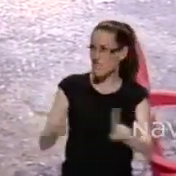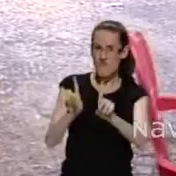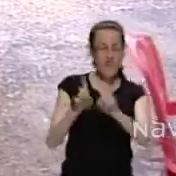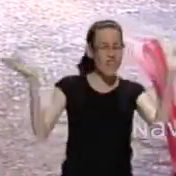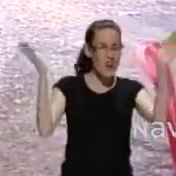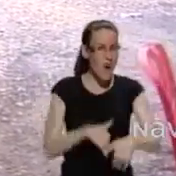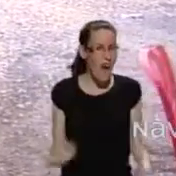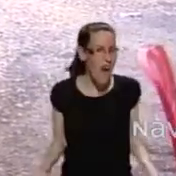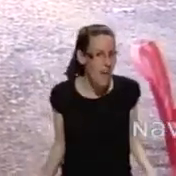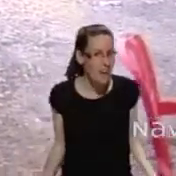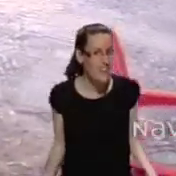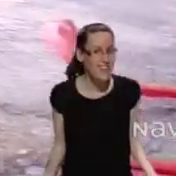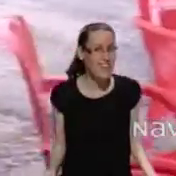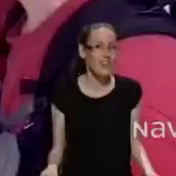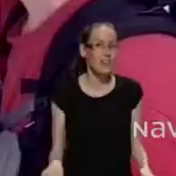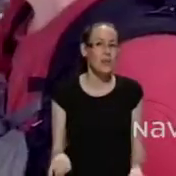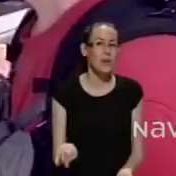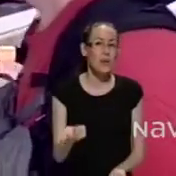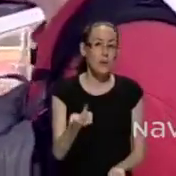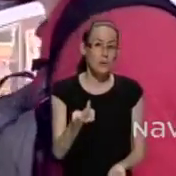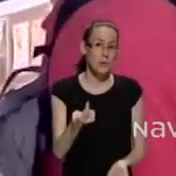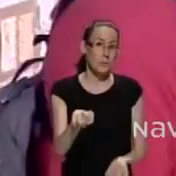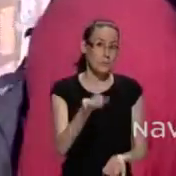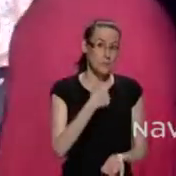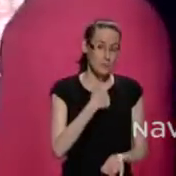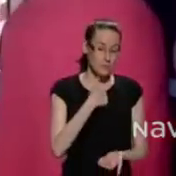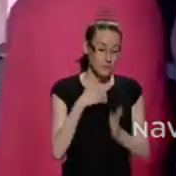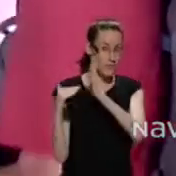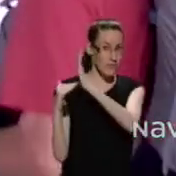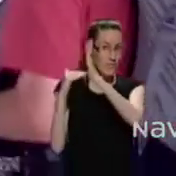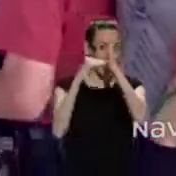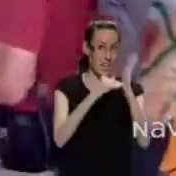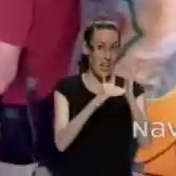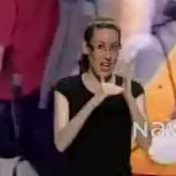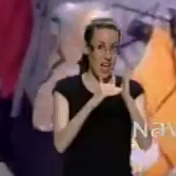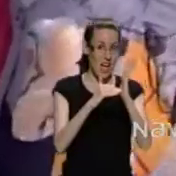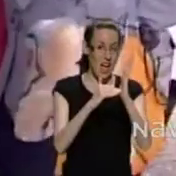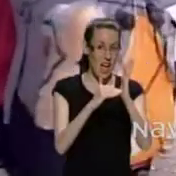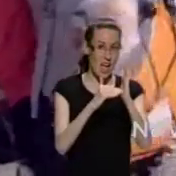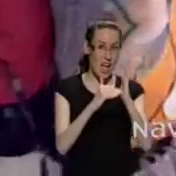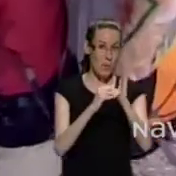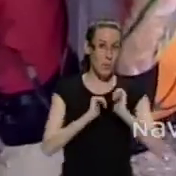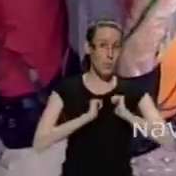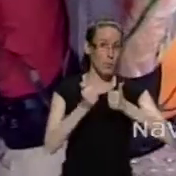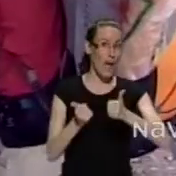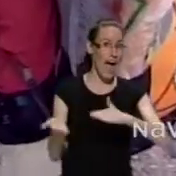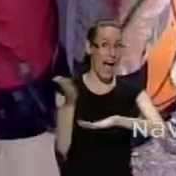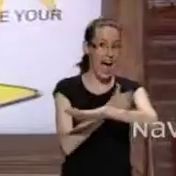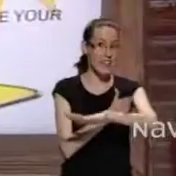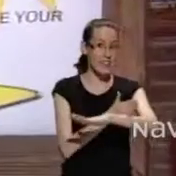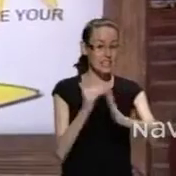pues antes de estar yo hubo también otro chaval y cuando me enteré que ya no se iba a poner más, dice, bueno, pues aprovecho y